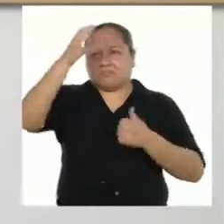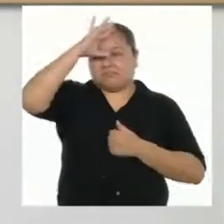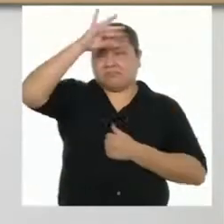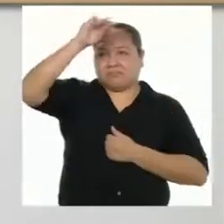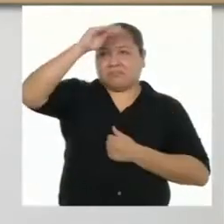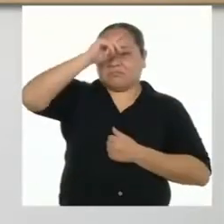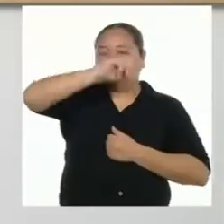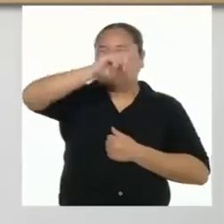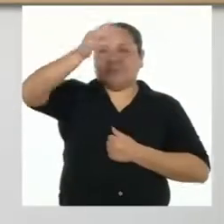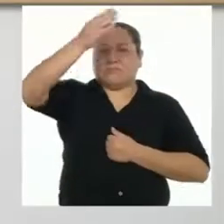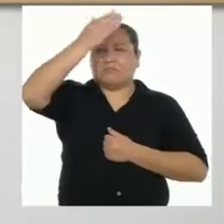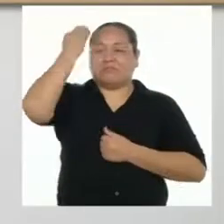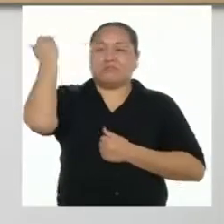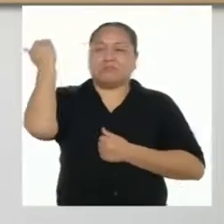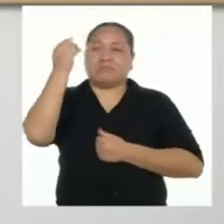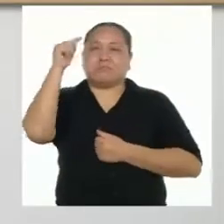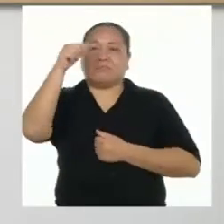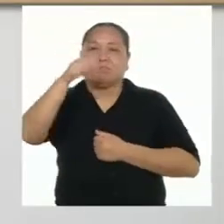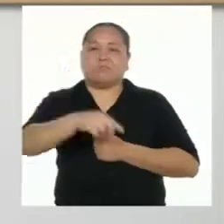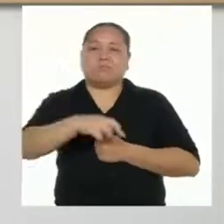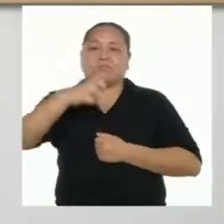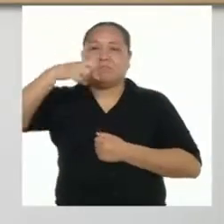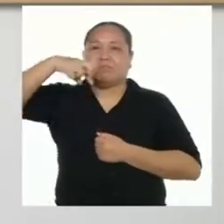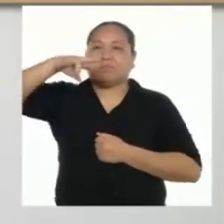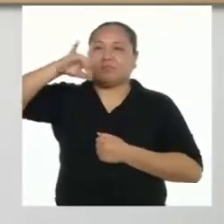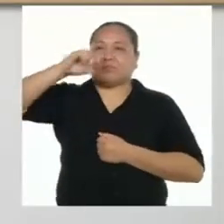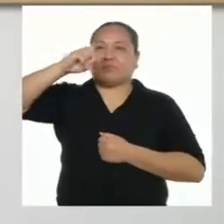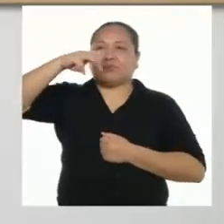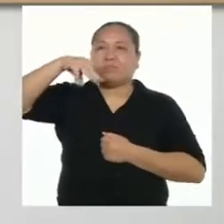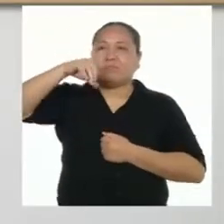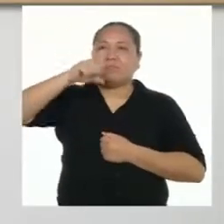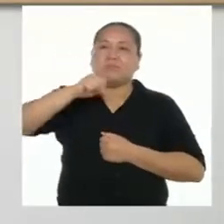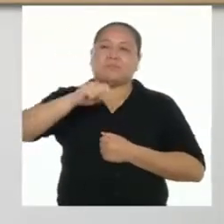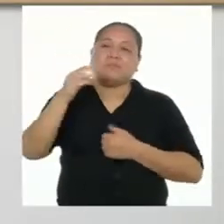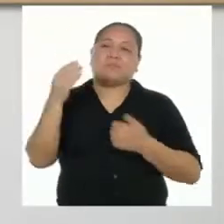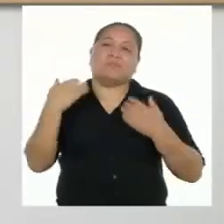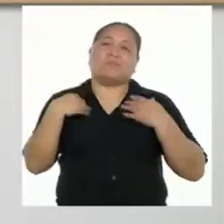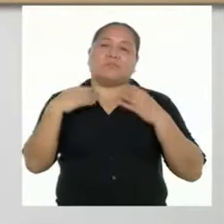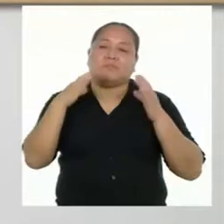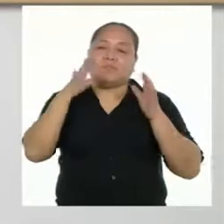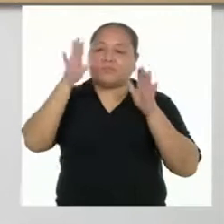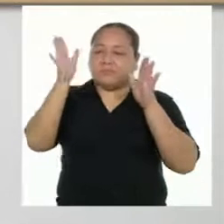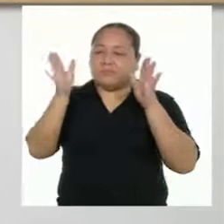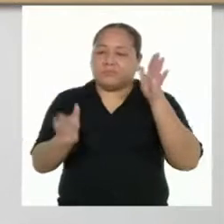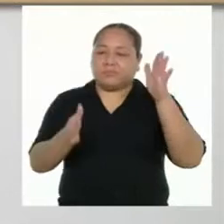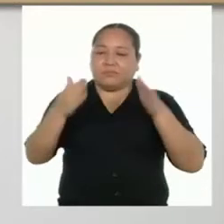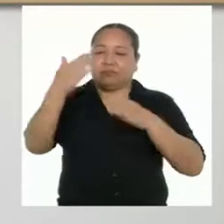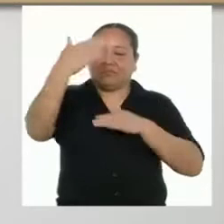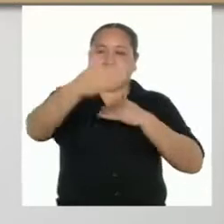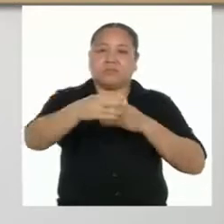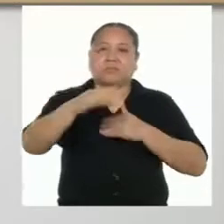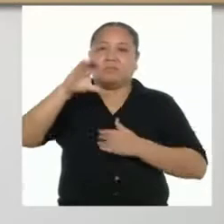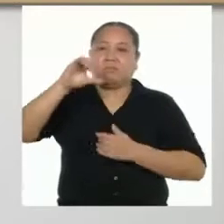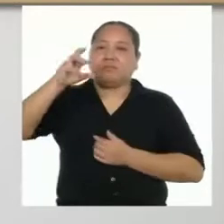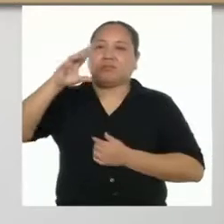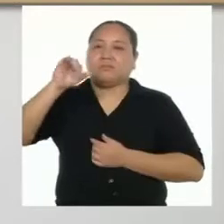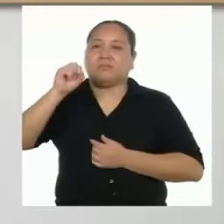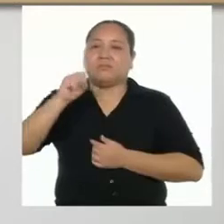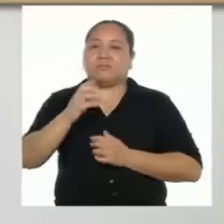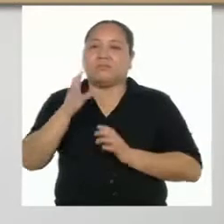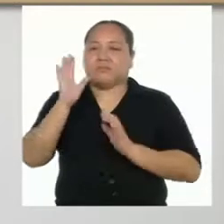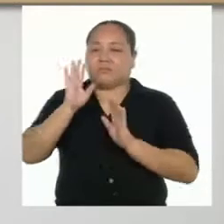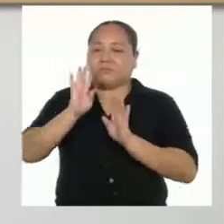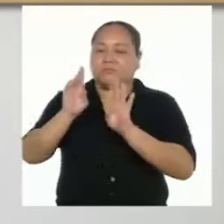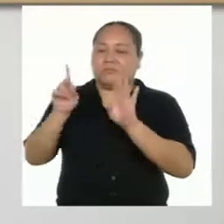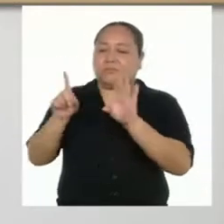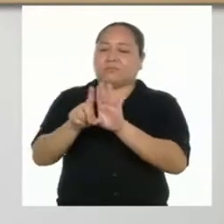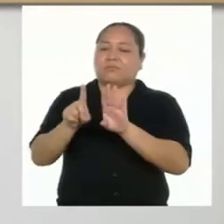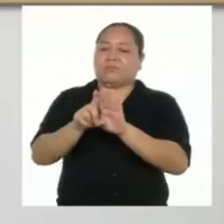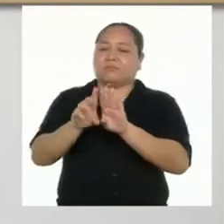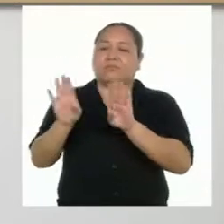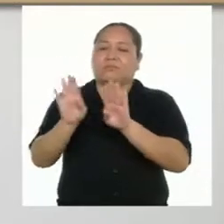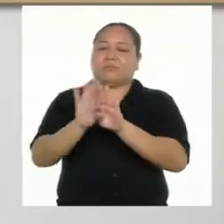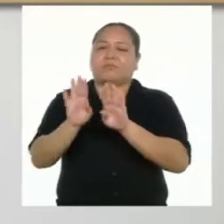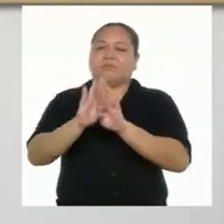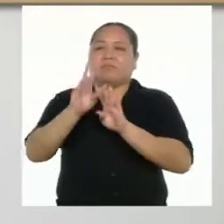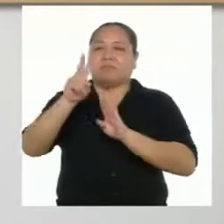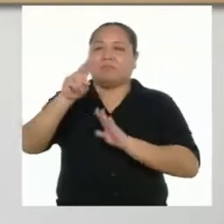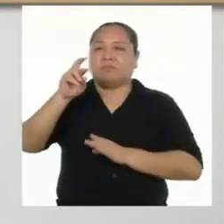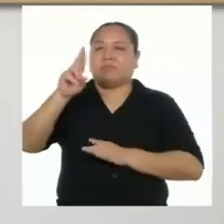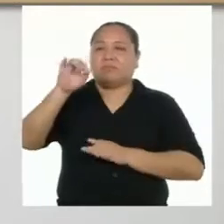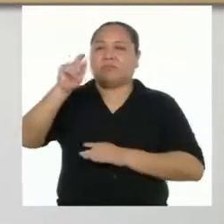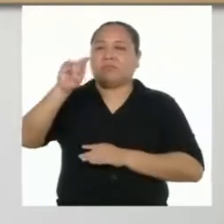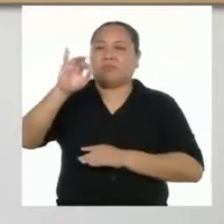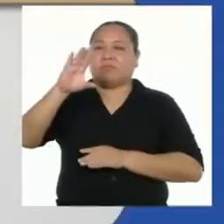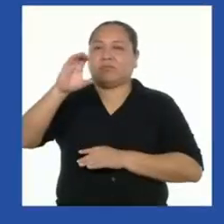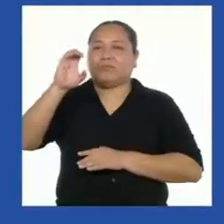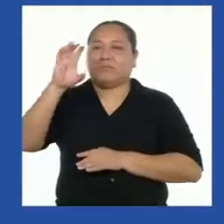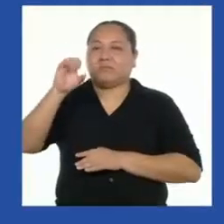No se olviden de que los prismas tienen elementos, como sus caras, vértices y aristas, que pueden revisar en